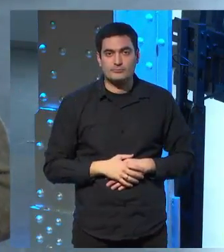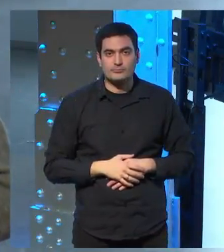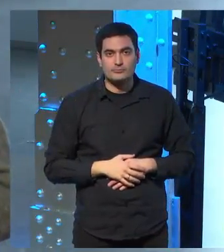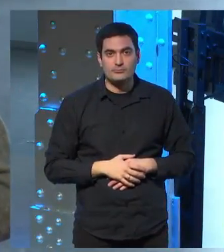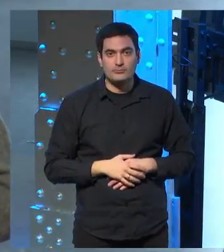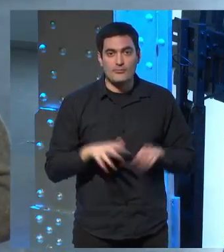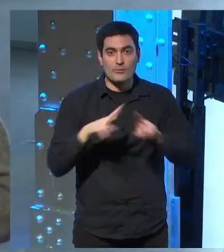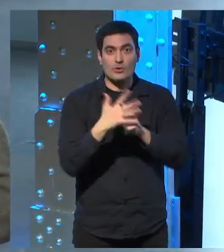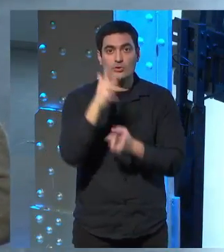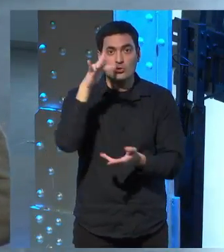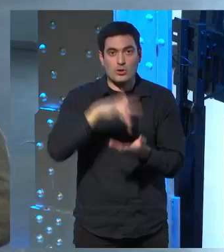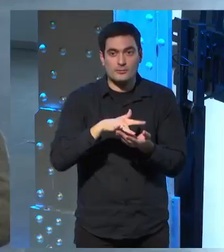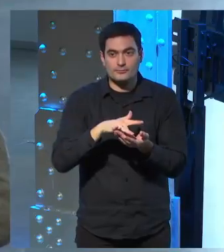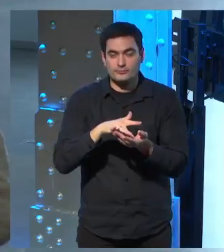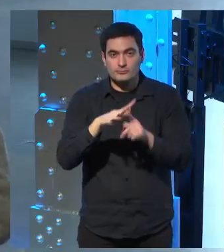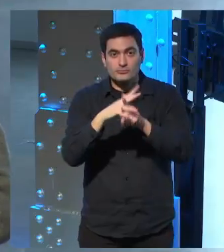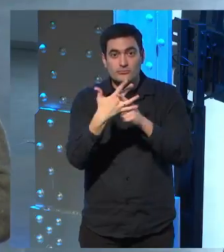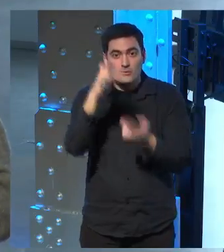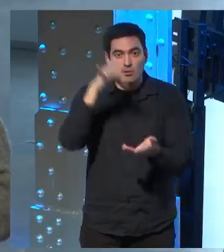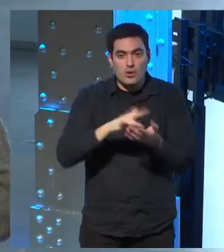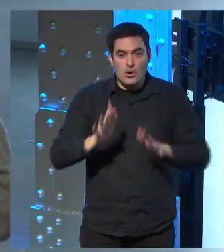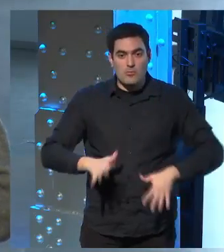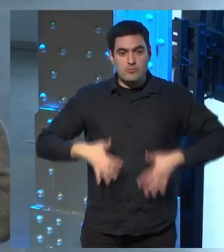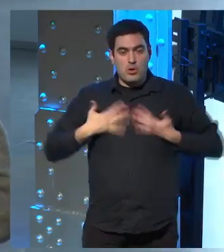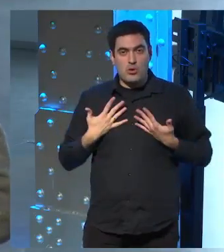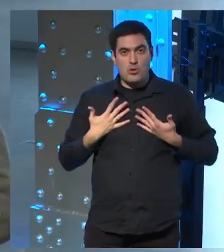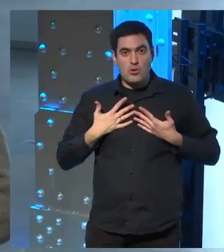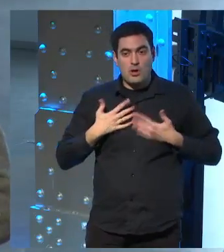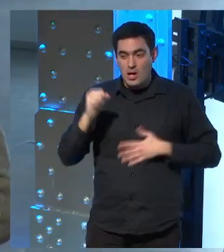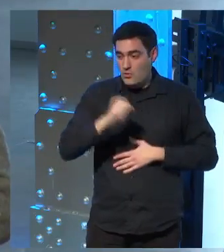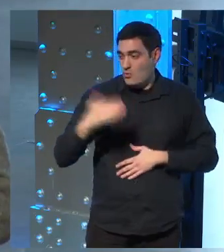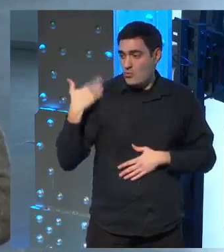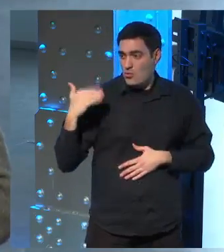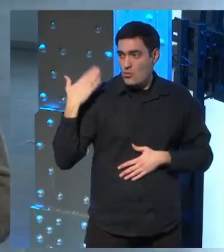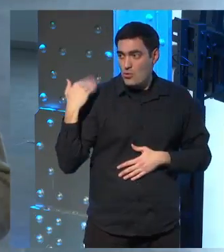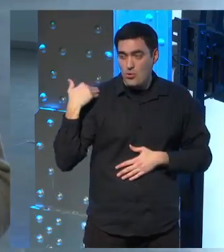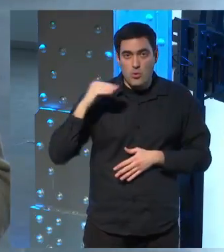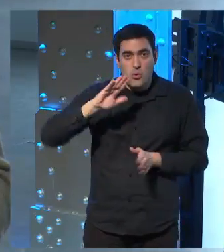en ese momento, de pronto, en los últimos años, tiene